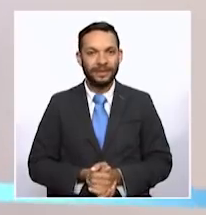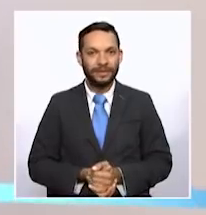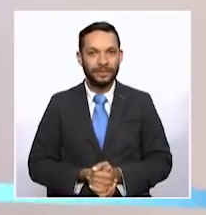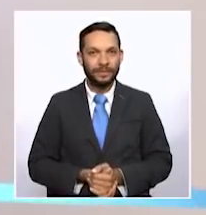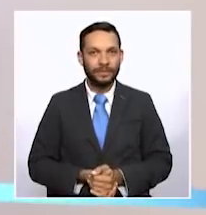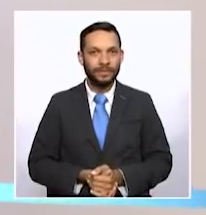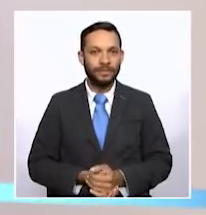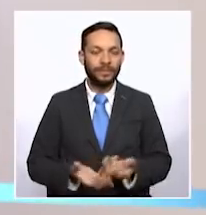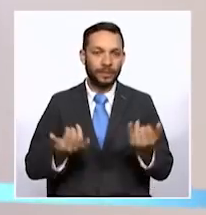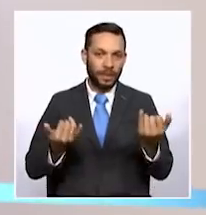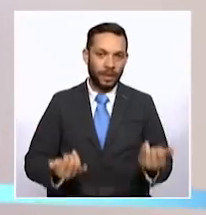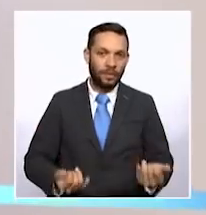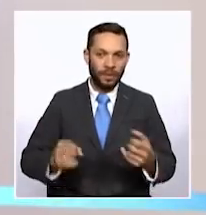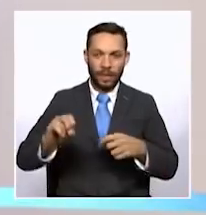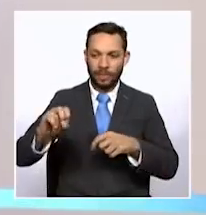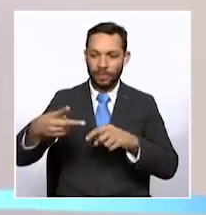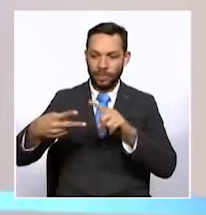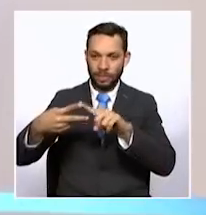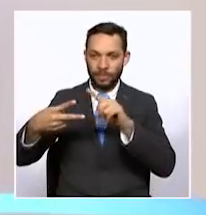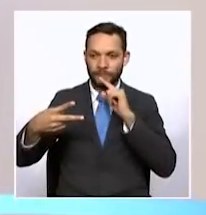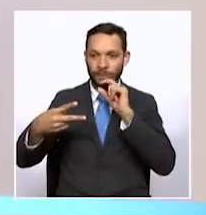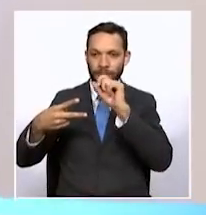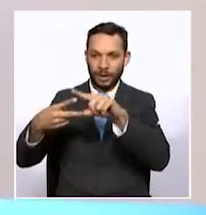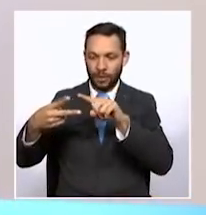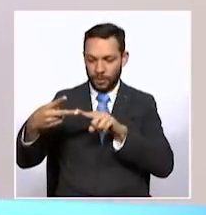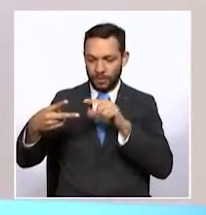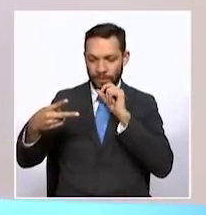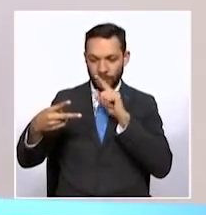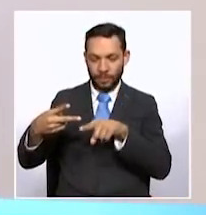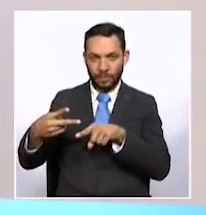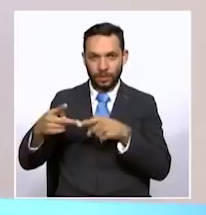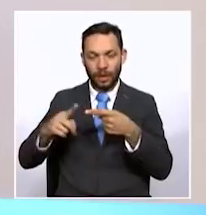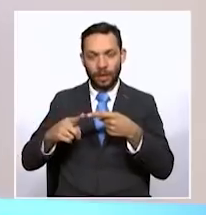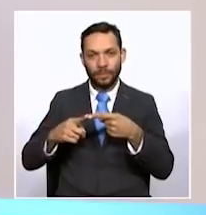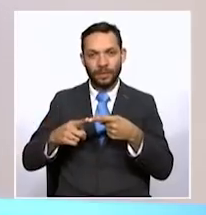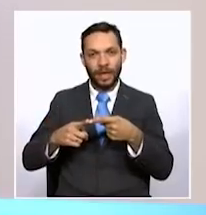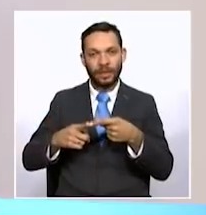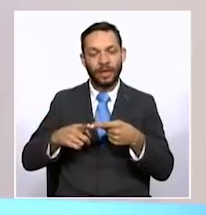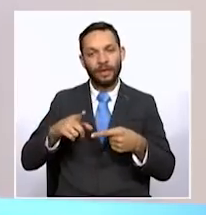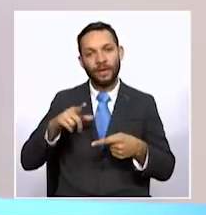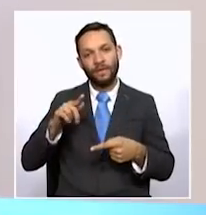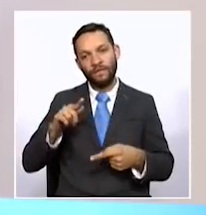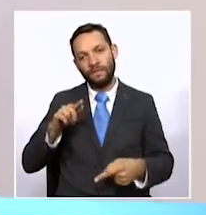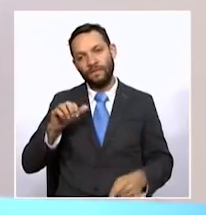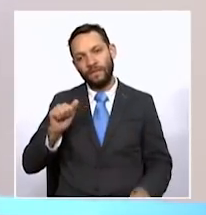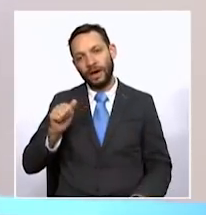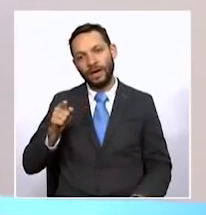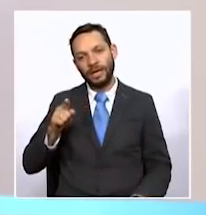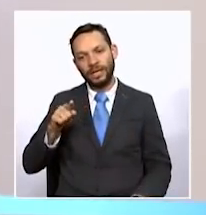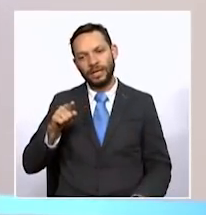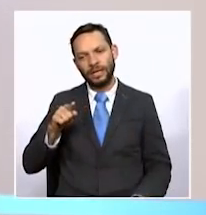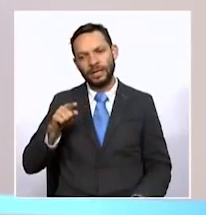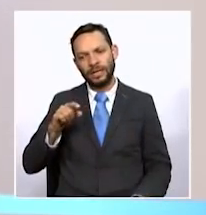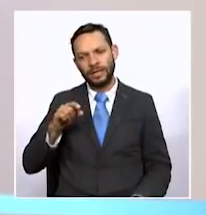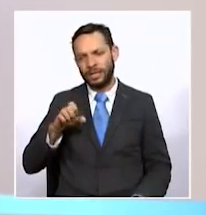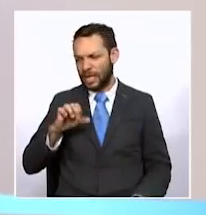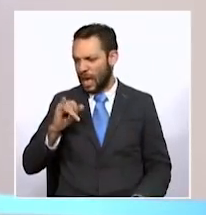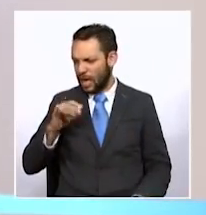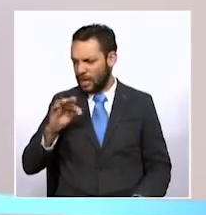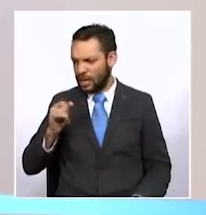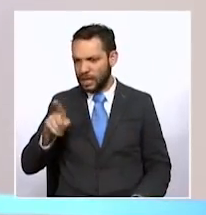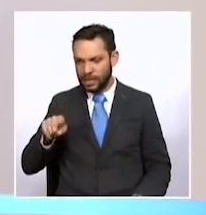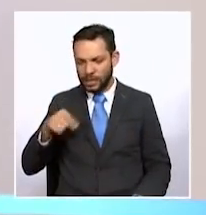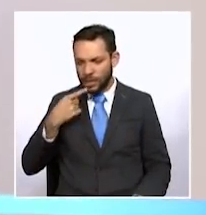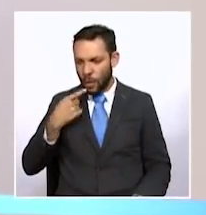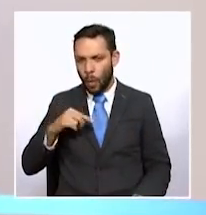Tenemos dos preguntas relacionadas, una habla de la fasciitis plantar y la otra habla del espolón calcáneo, doctor